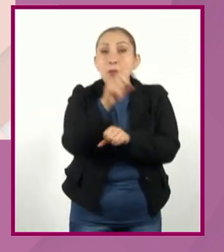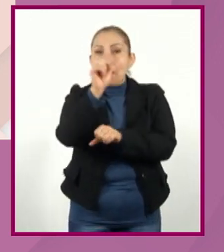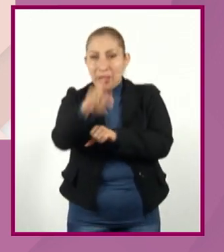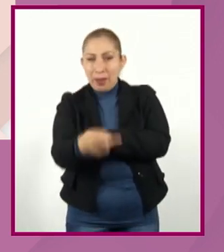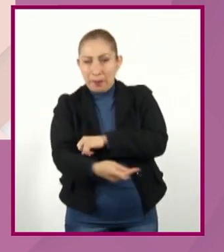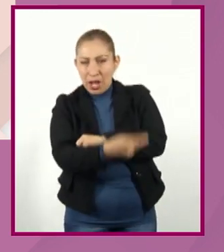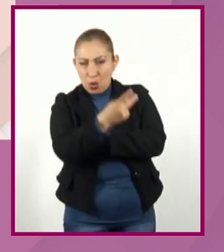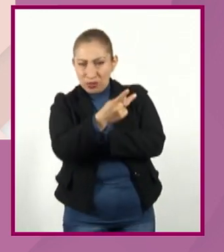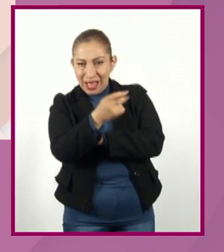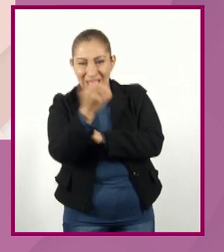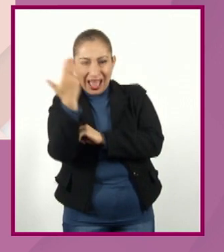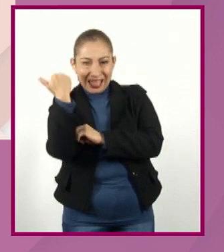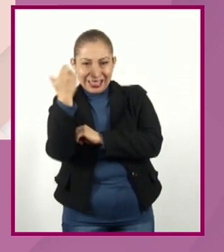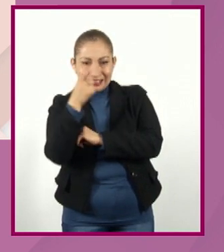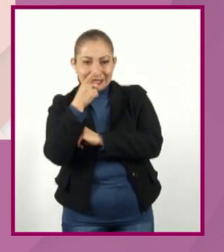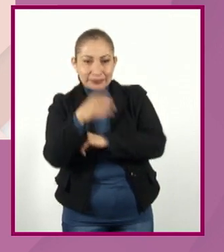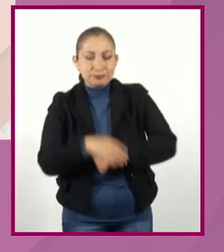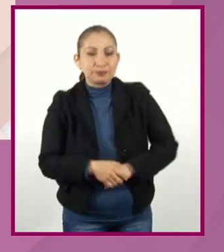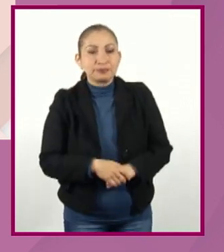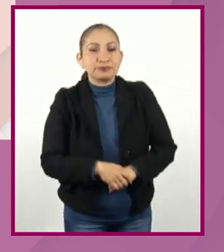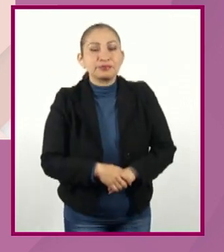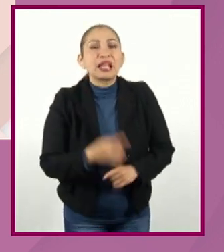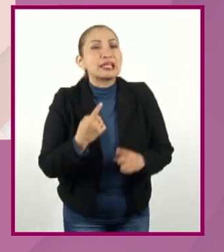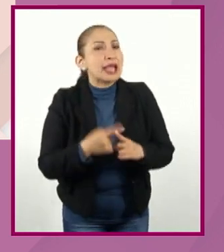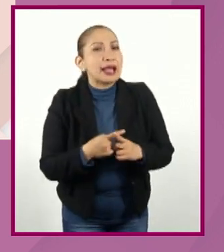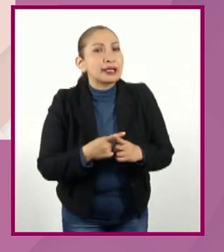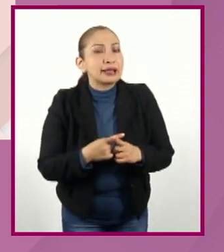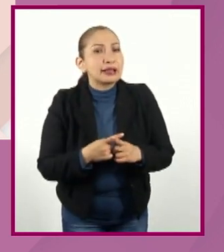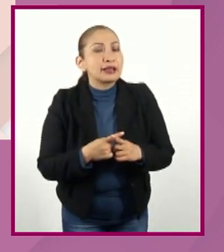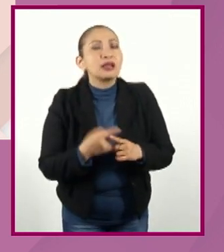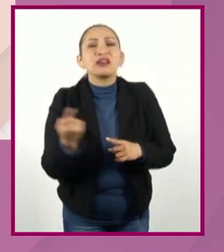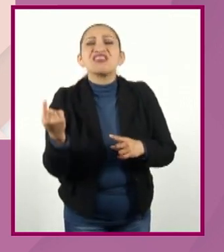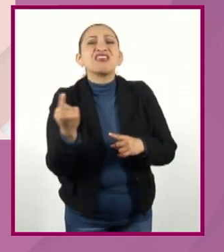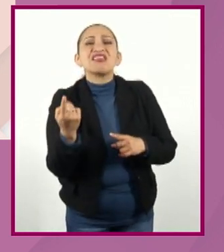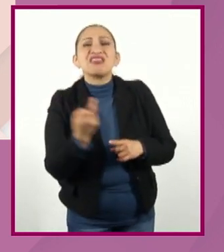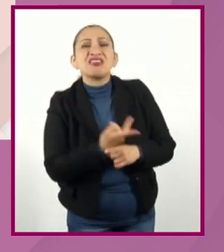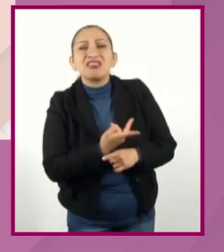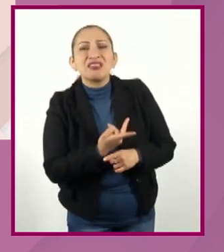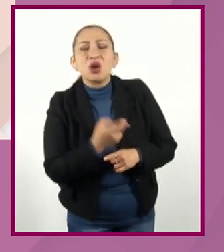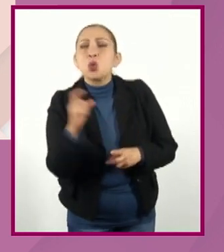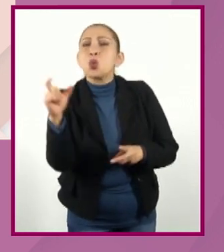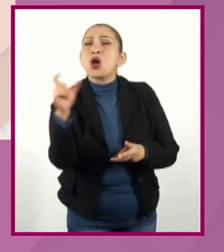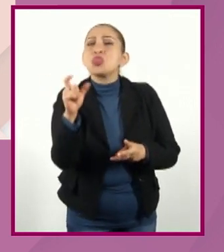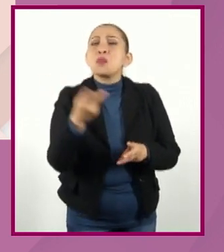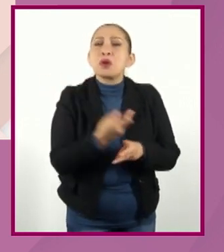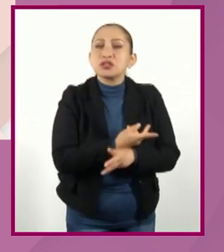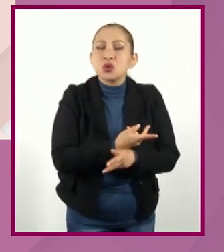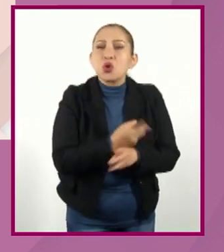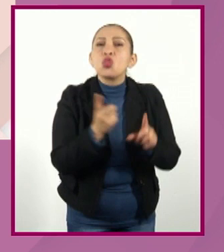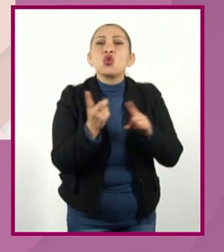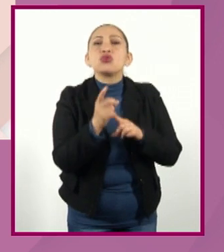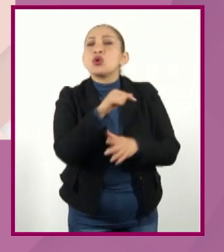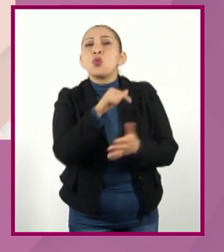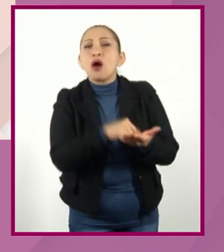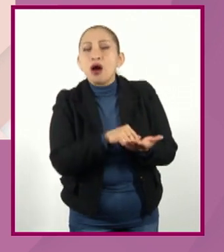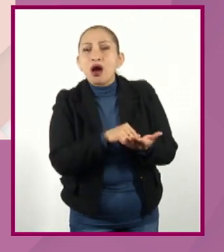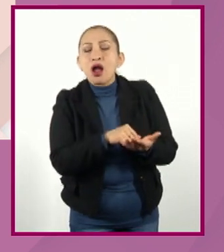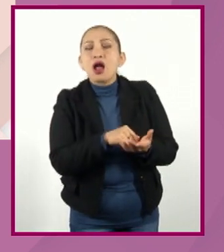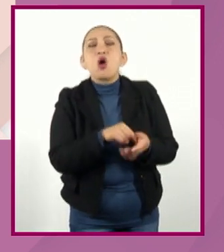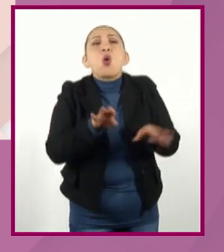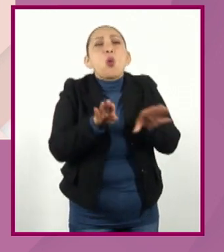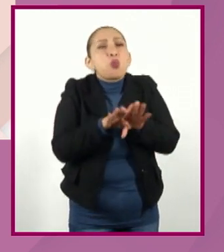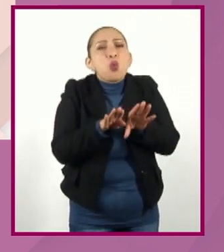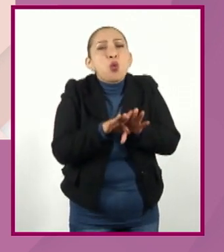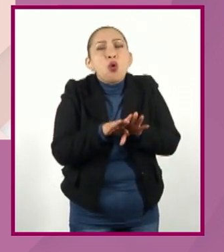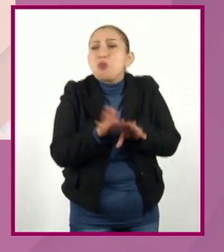preguntas básicas que ya mencionamos. ¿Quién? ¿Qué? ¿Cuándo? ¿Dónde? ¿Cómo?